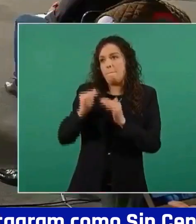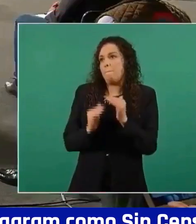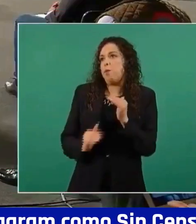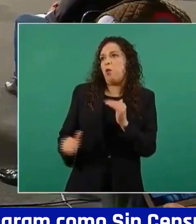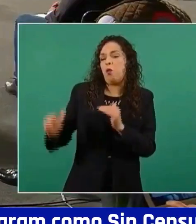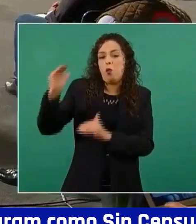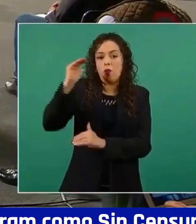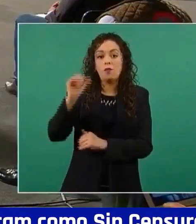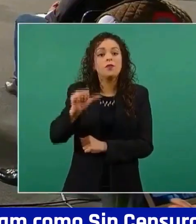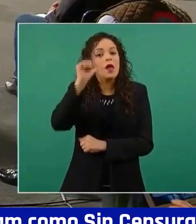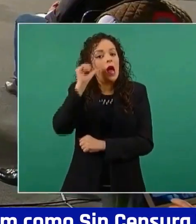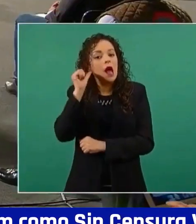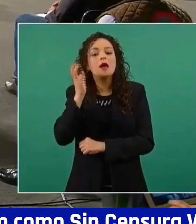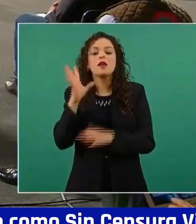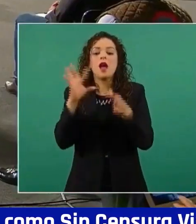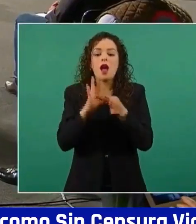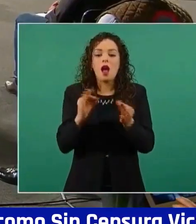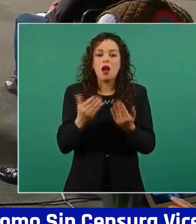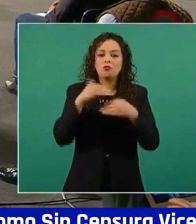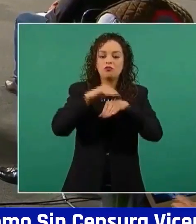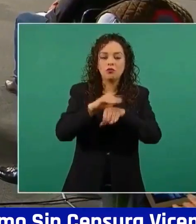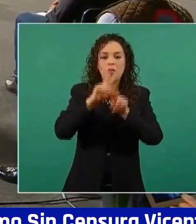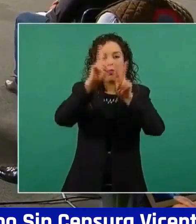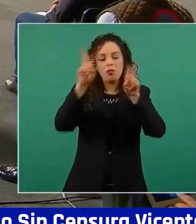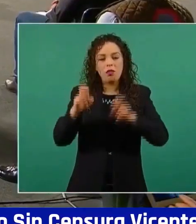ayer del avión presidencial,